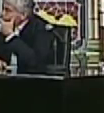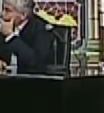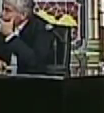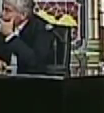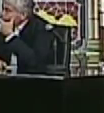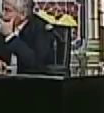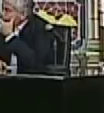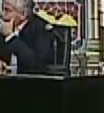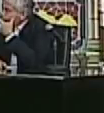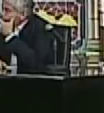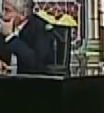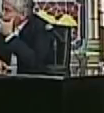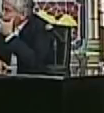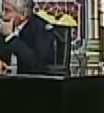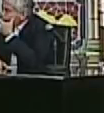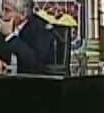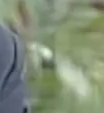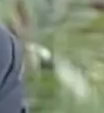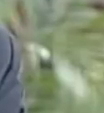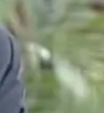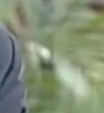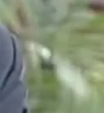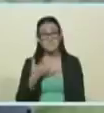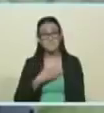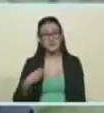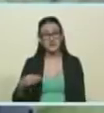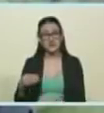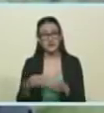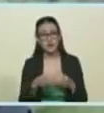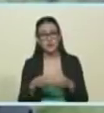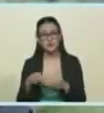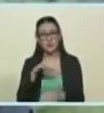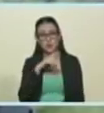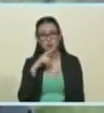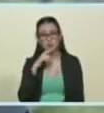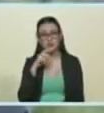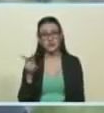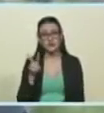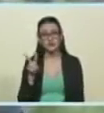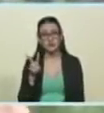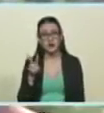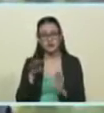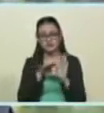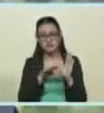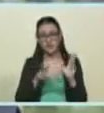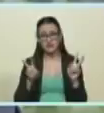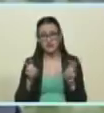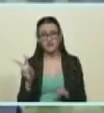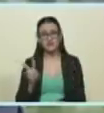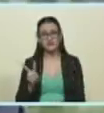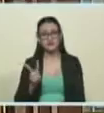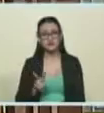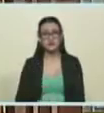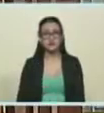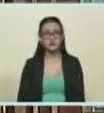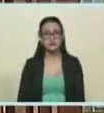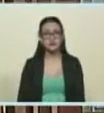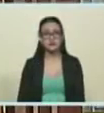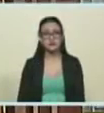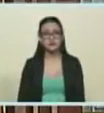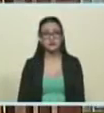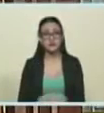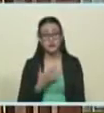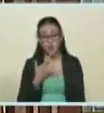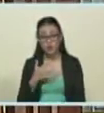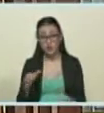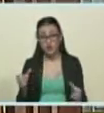Comandante Castro Soteldo es presidente de la Comisión Rusa Venezolana por la parte venezolana. Y pronto